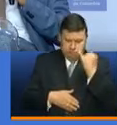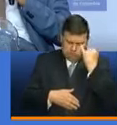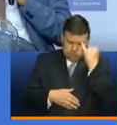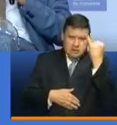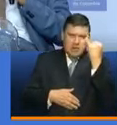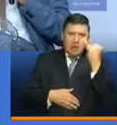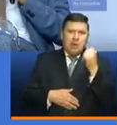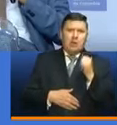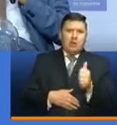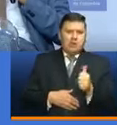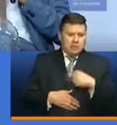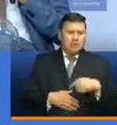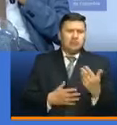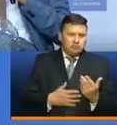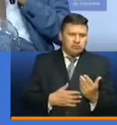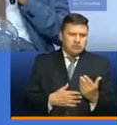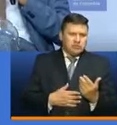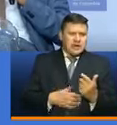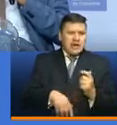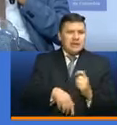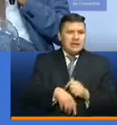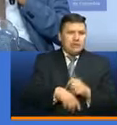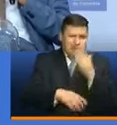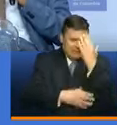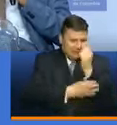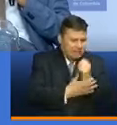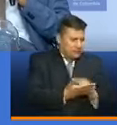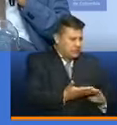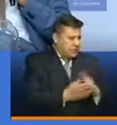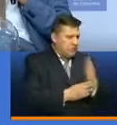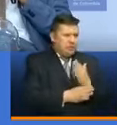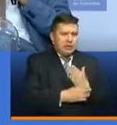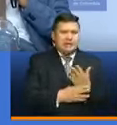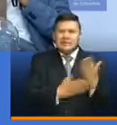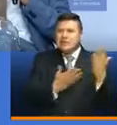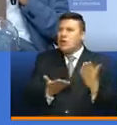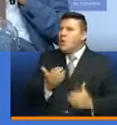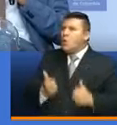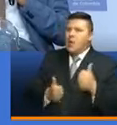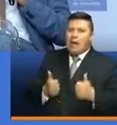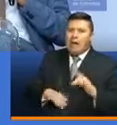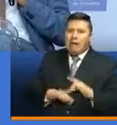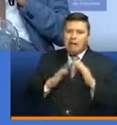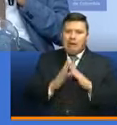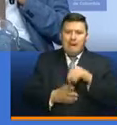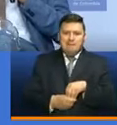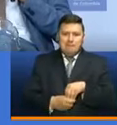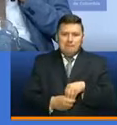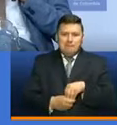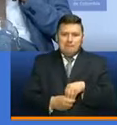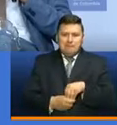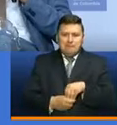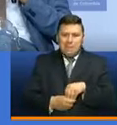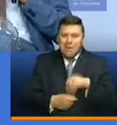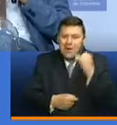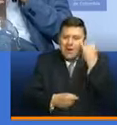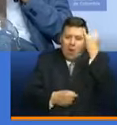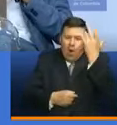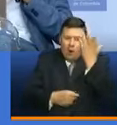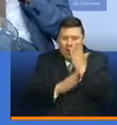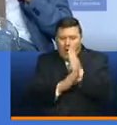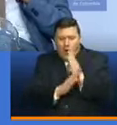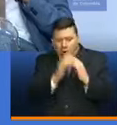bastante novedosa porque era en medio del momento de la crisis y la única solución que se veía era permanecer en los hogares y de hecho